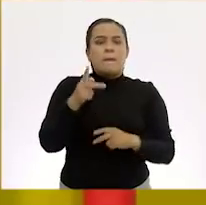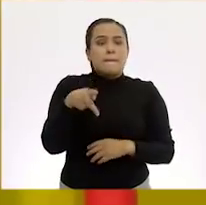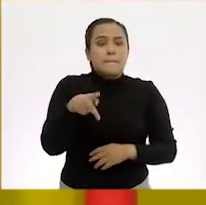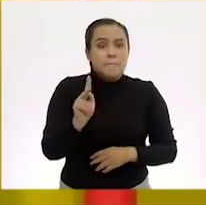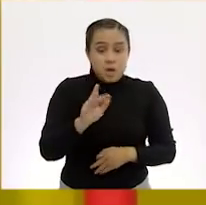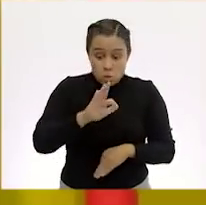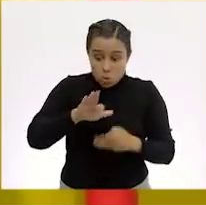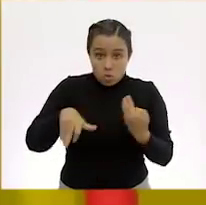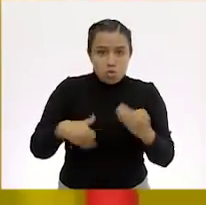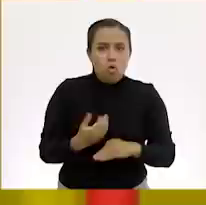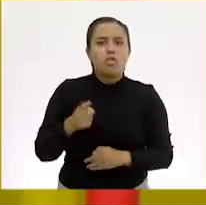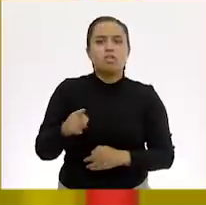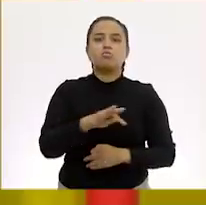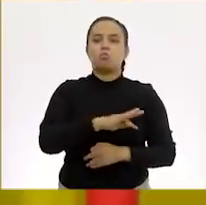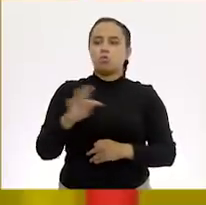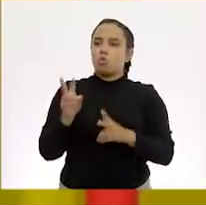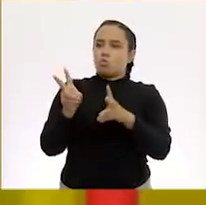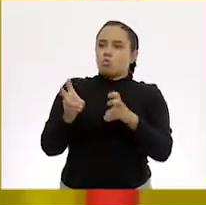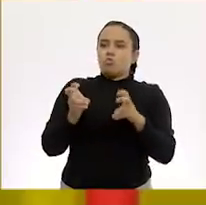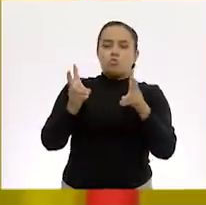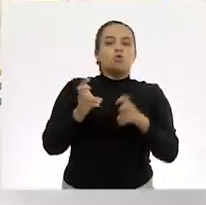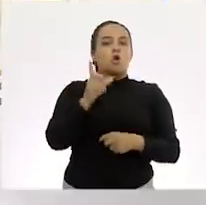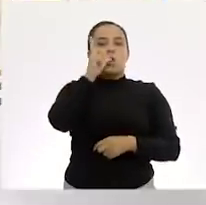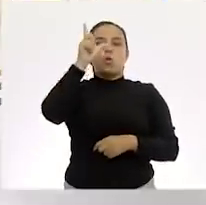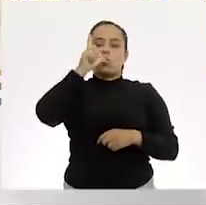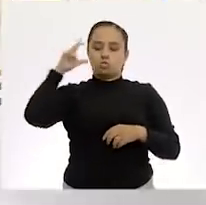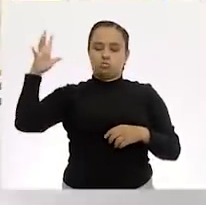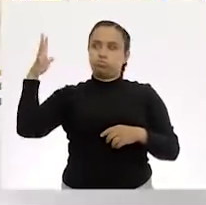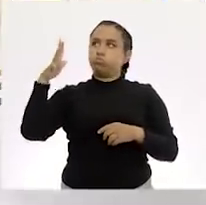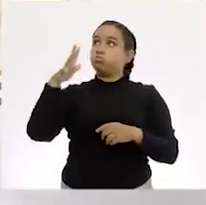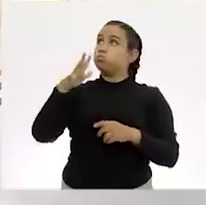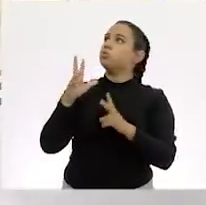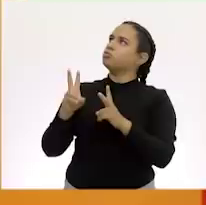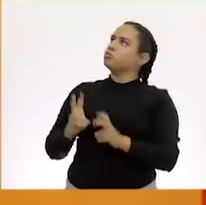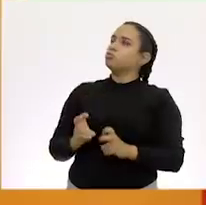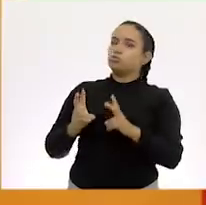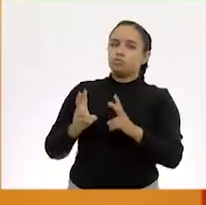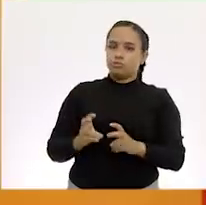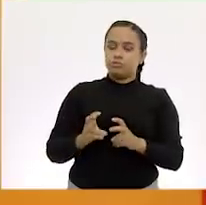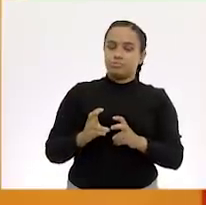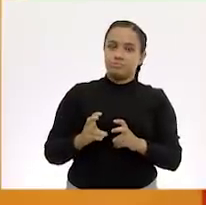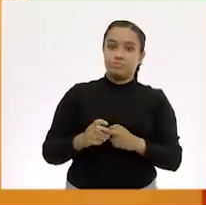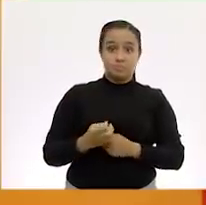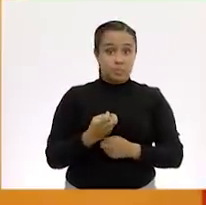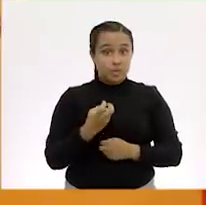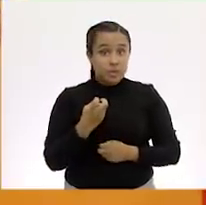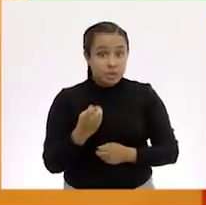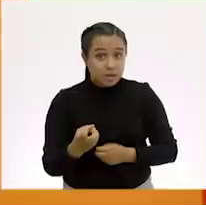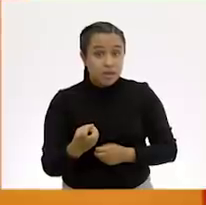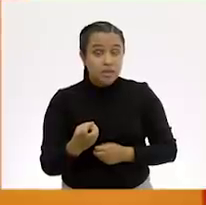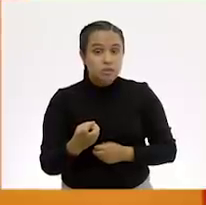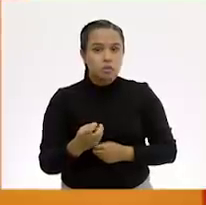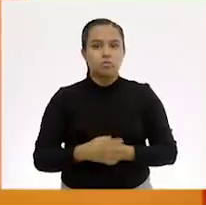todas son capaces de capturar la luz con estos colores y con eso, pues básicamente unen todos